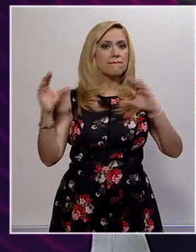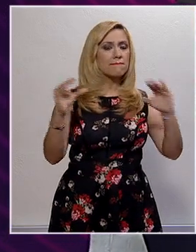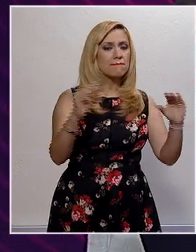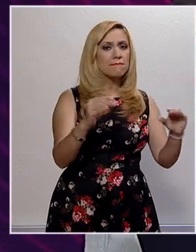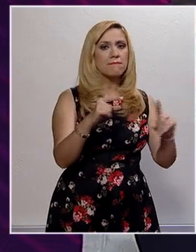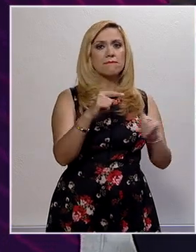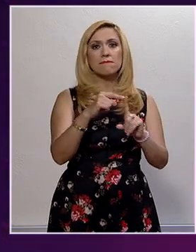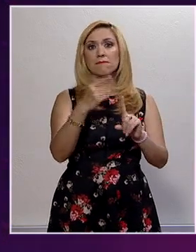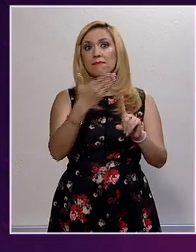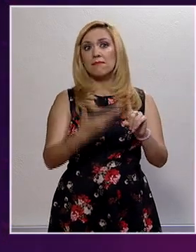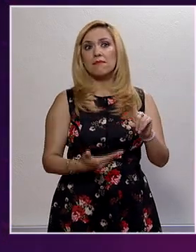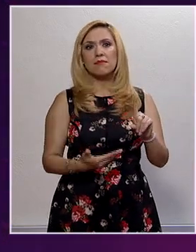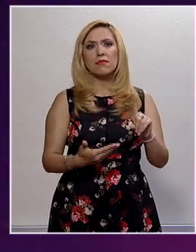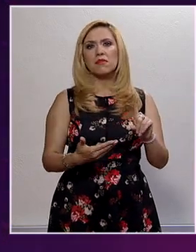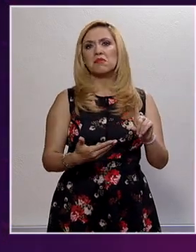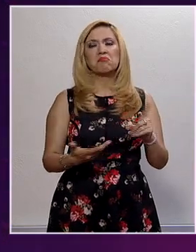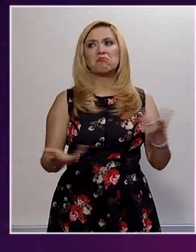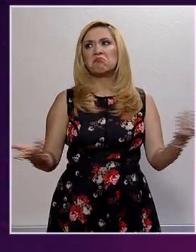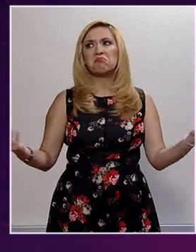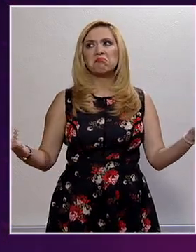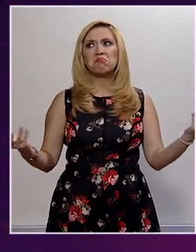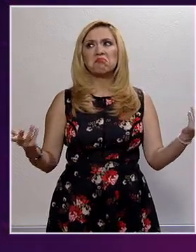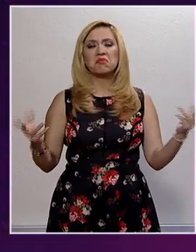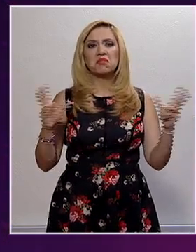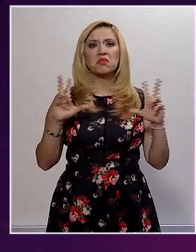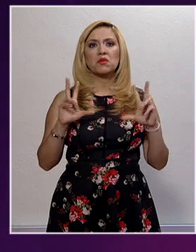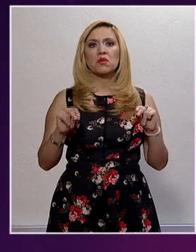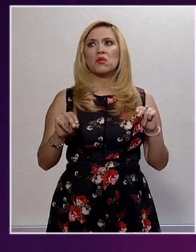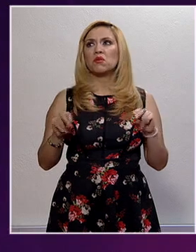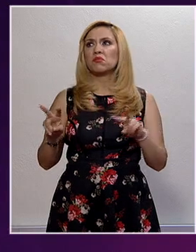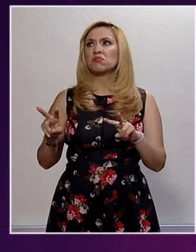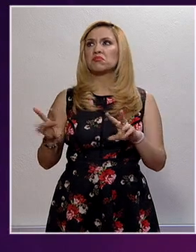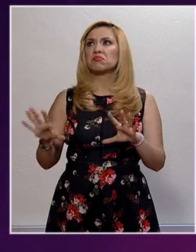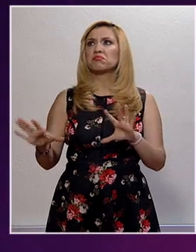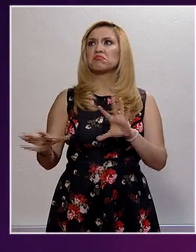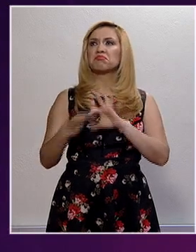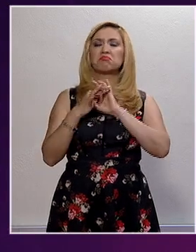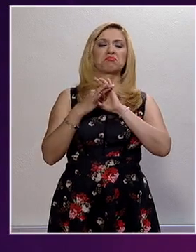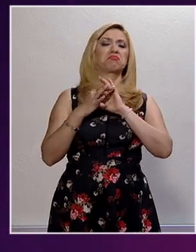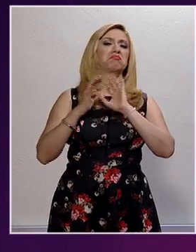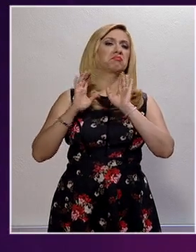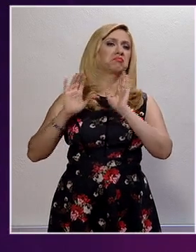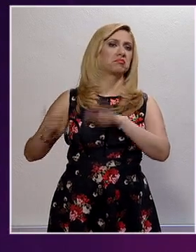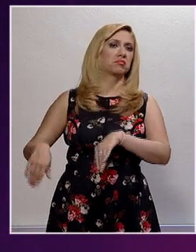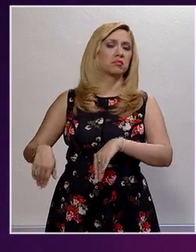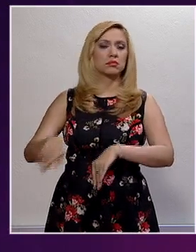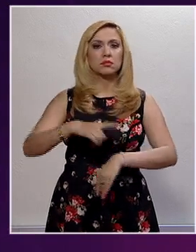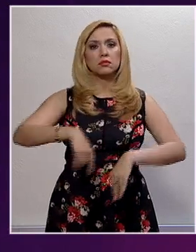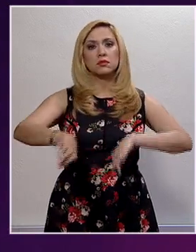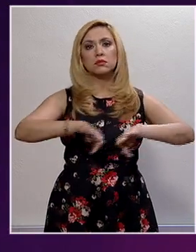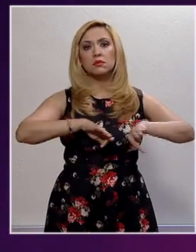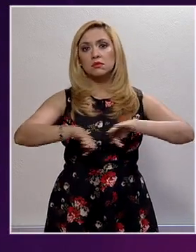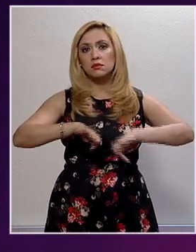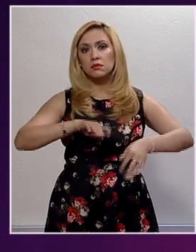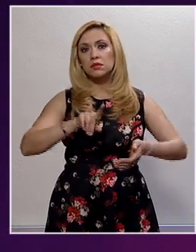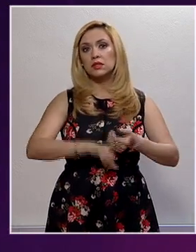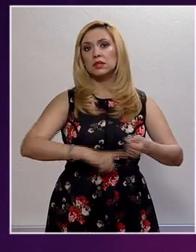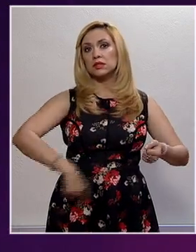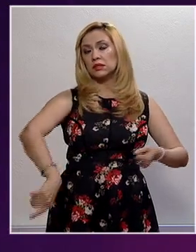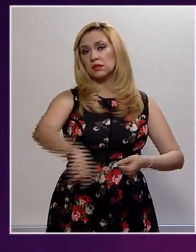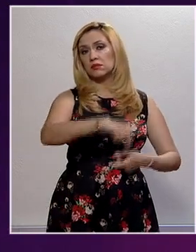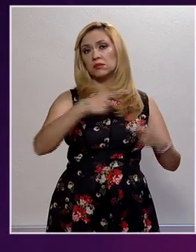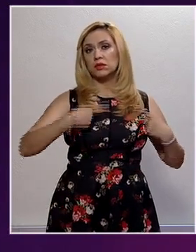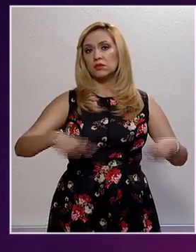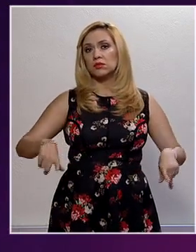capacitación no impacta, y que este contexto institucional en el cual trabajan estos